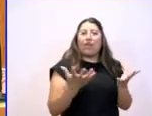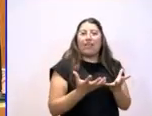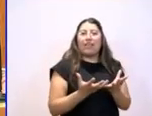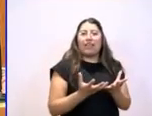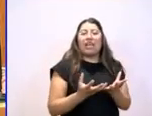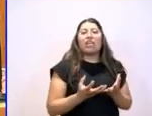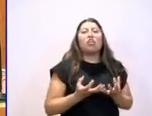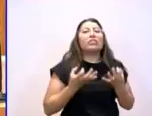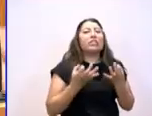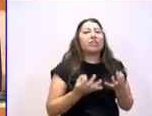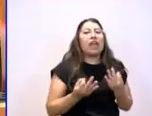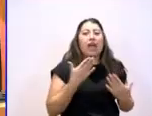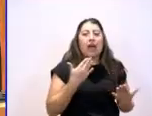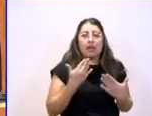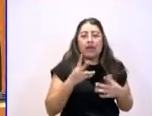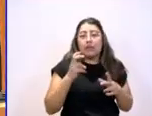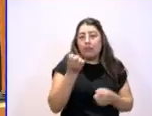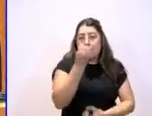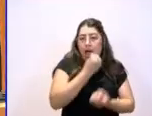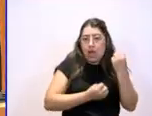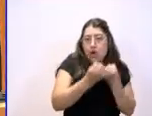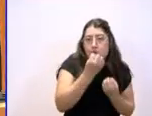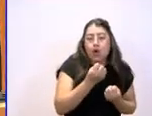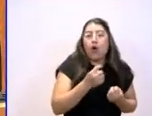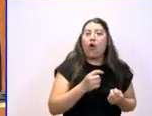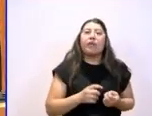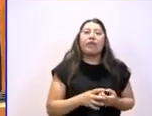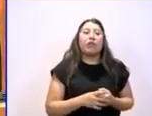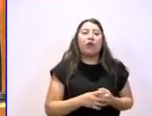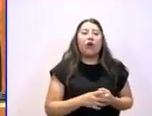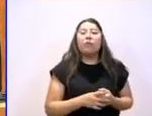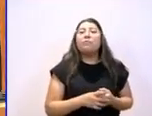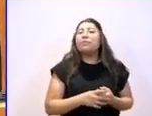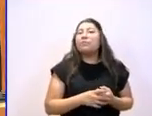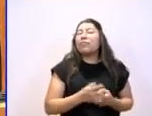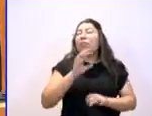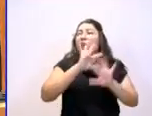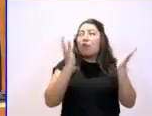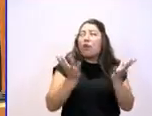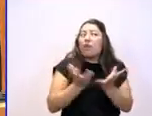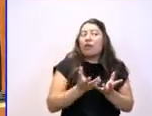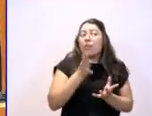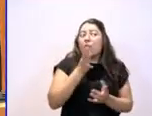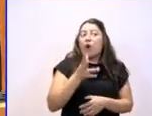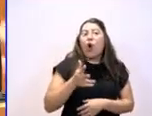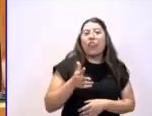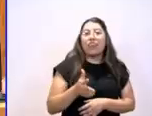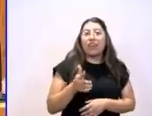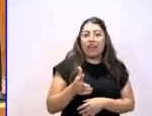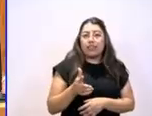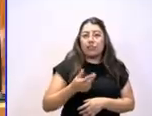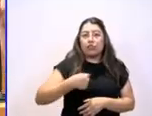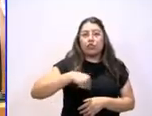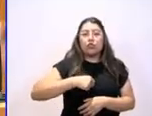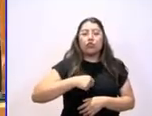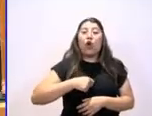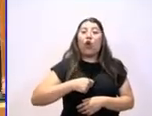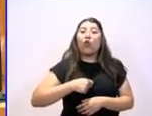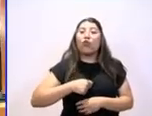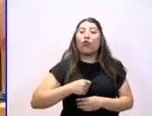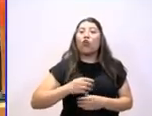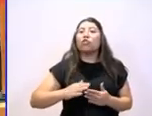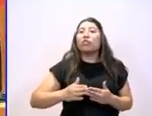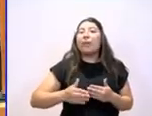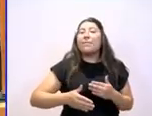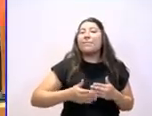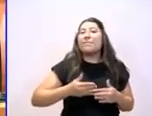hablamos mucho de globalización en lo económico, hablamos mucho de globalización a que nosotros tenemos derecho a expoliar las materias primas de otros lugares,